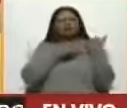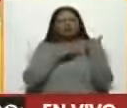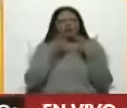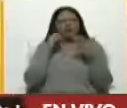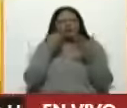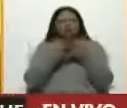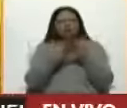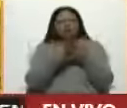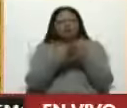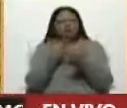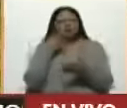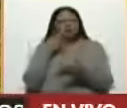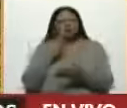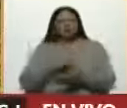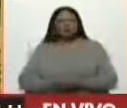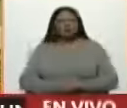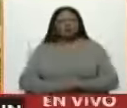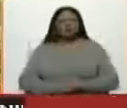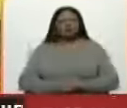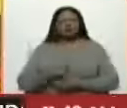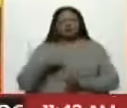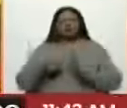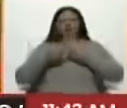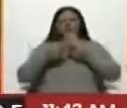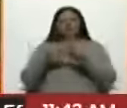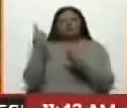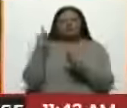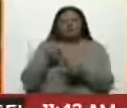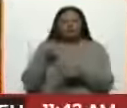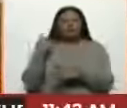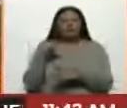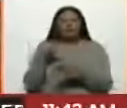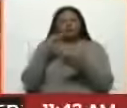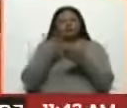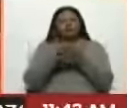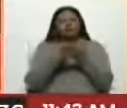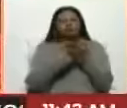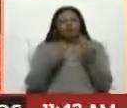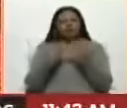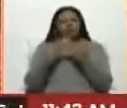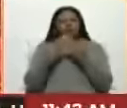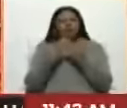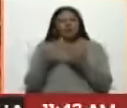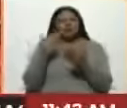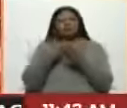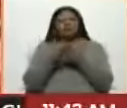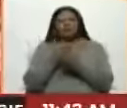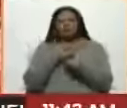testigos. Tenemos que tener nuestros testigos, tenemos nuestra escuela de testigos